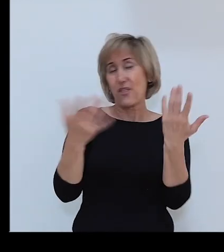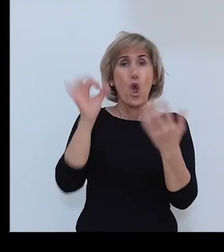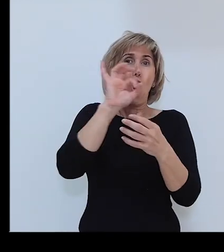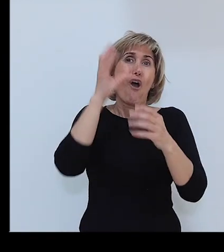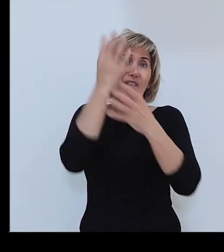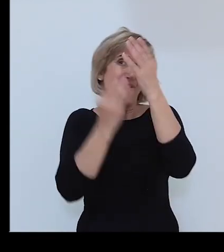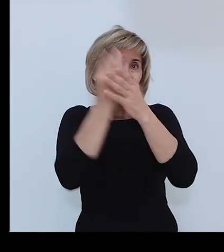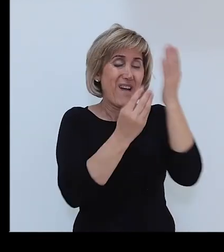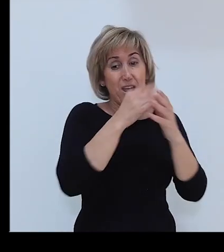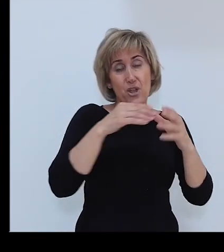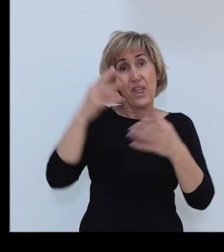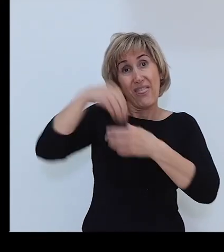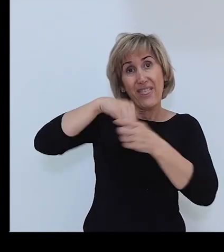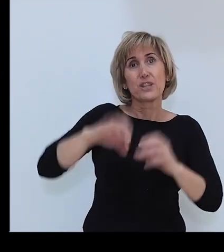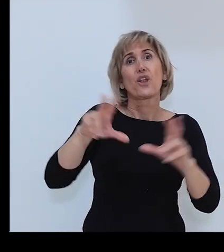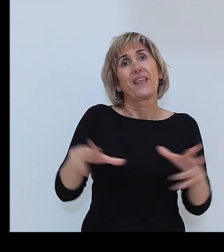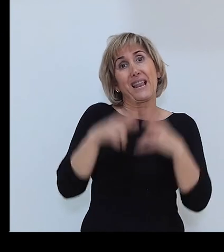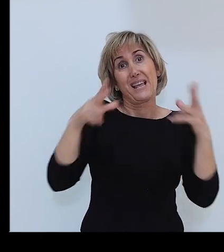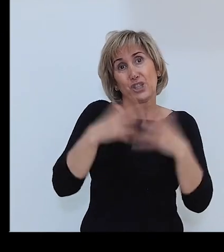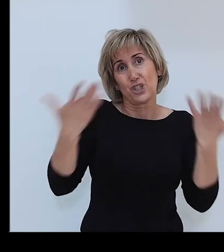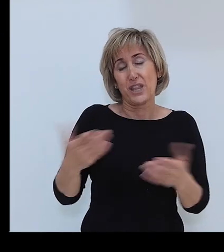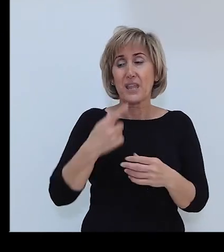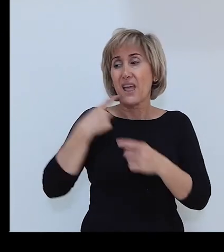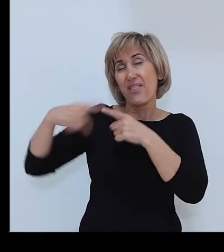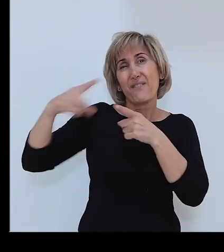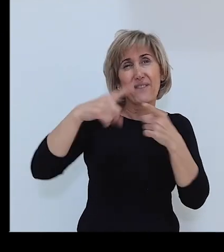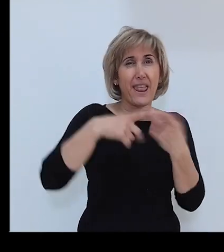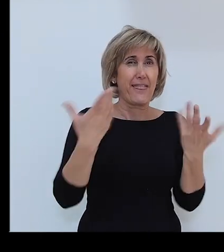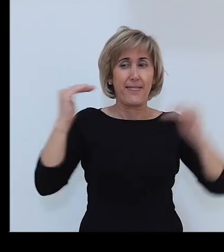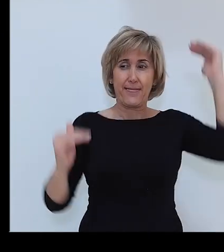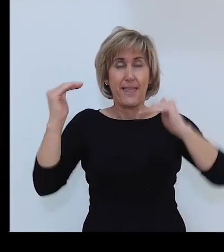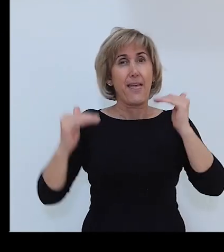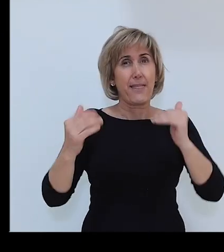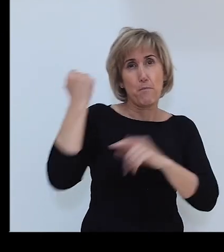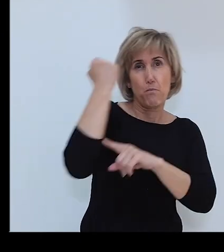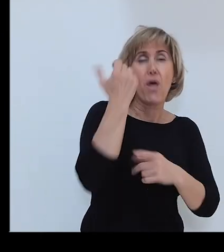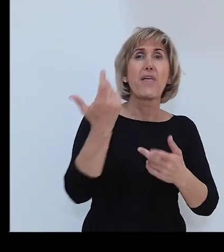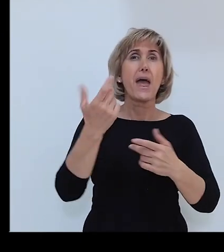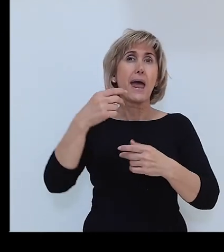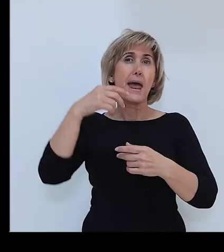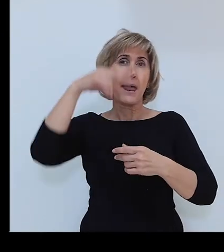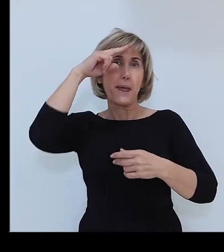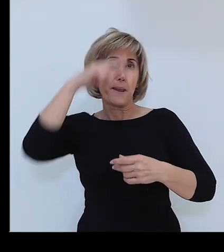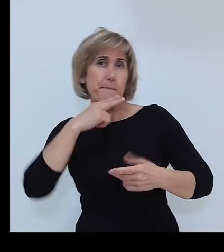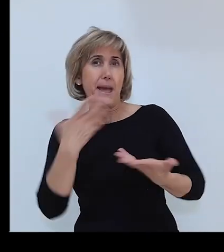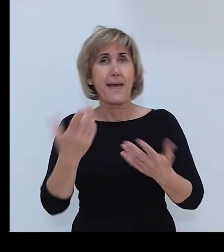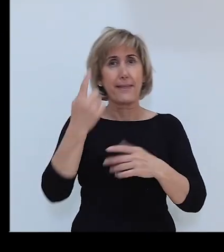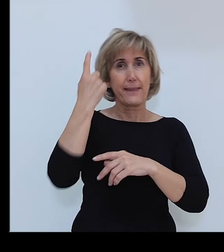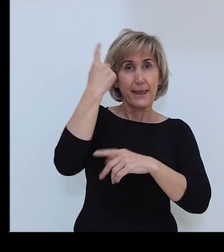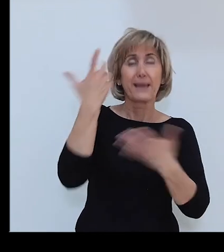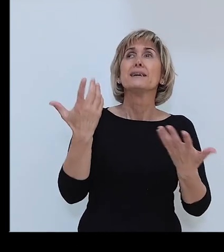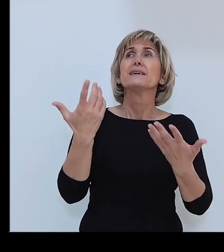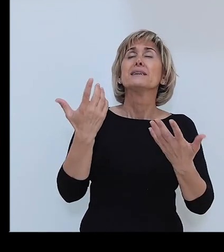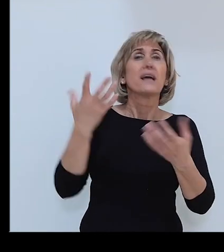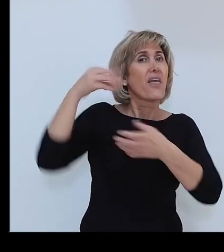está tratando de cuestiones que siguen siendo patologías o problemas o anomalías en nuestras sociedades contemporáneas,